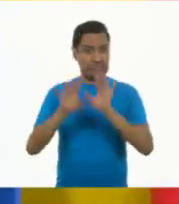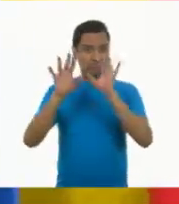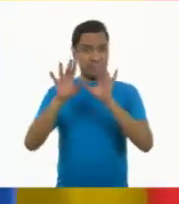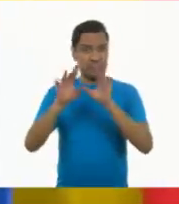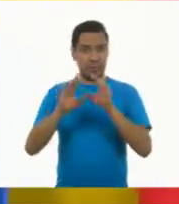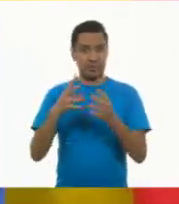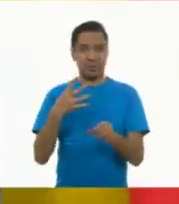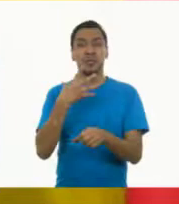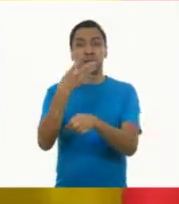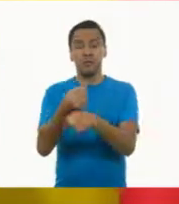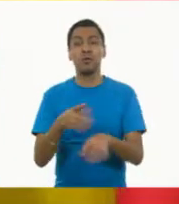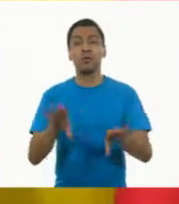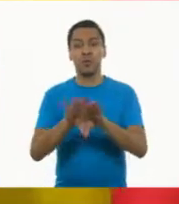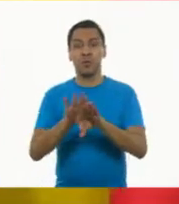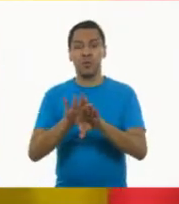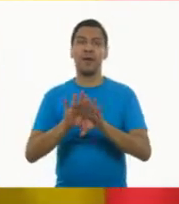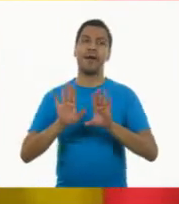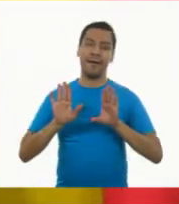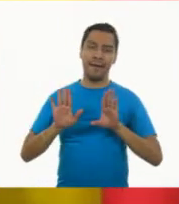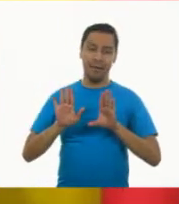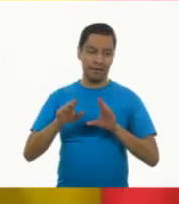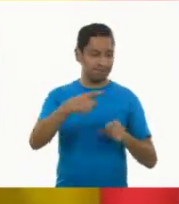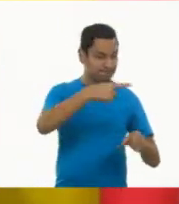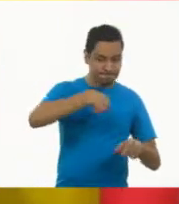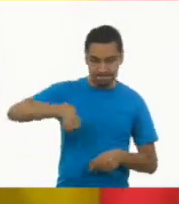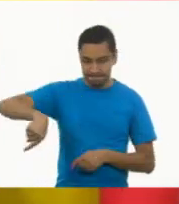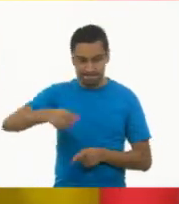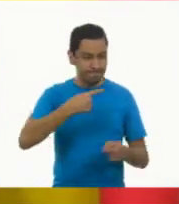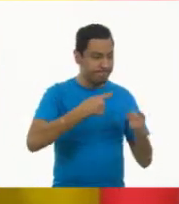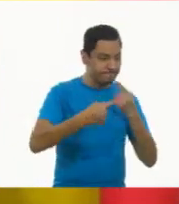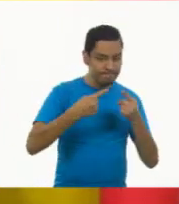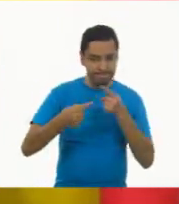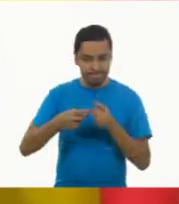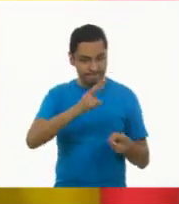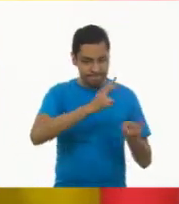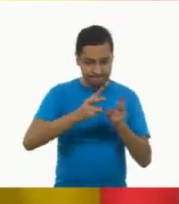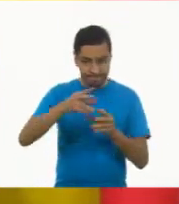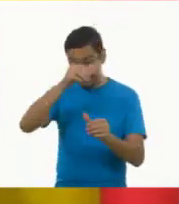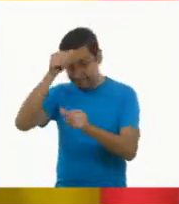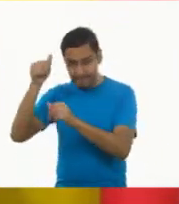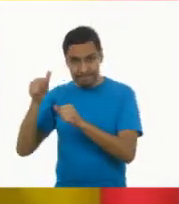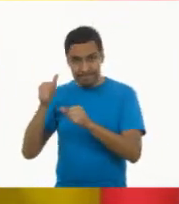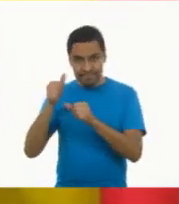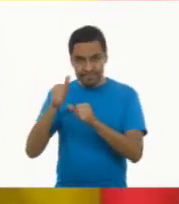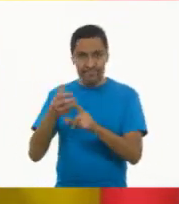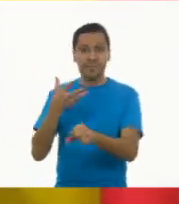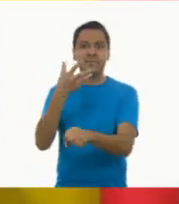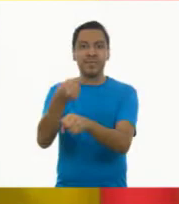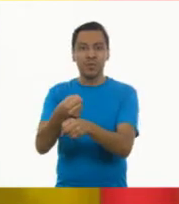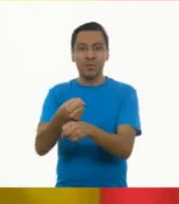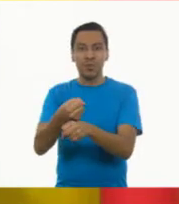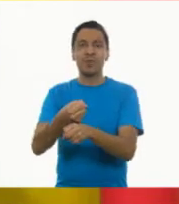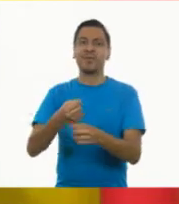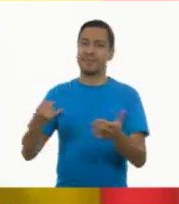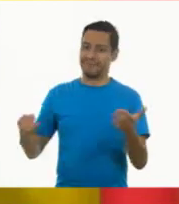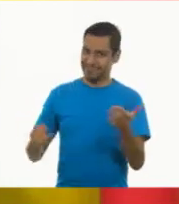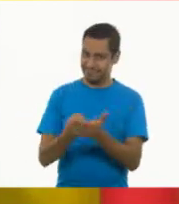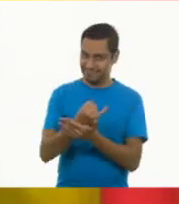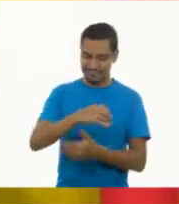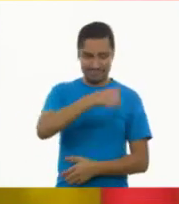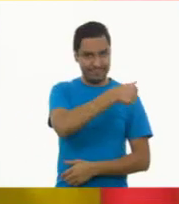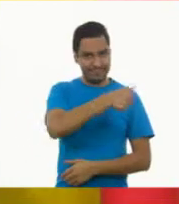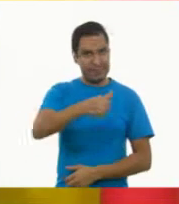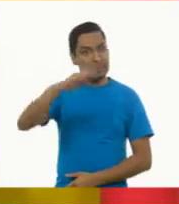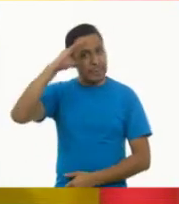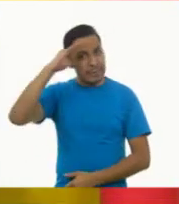resolver a través de la debida atención y se requiere una solución. Por lo tanto, podemos tomar decisiones bien